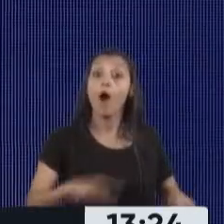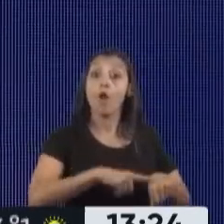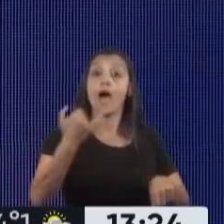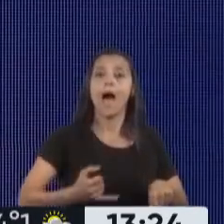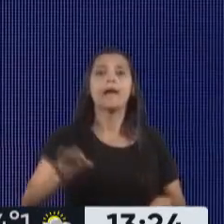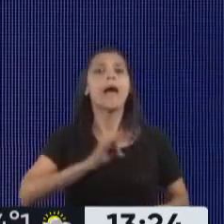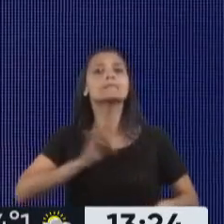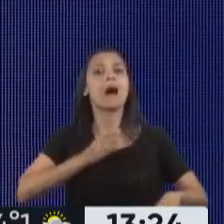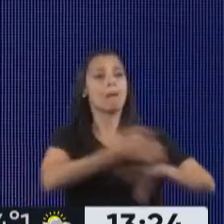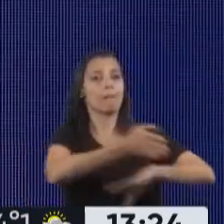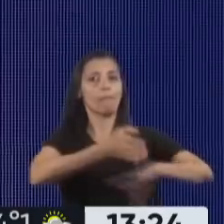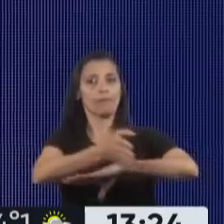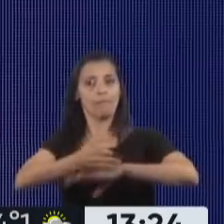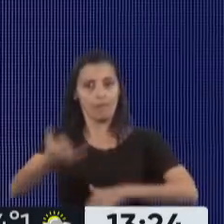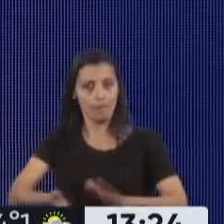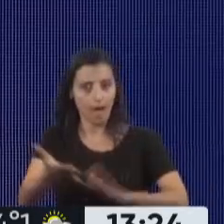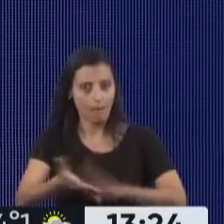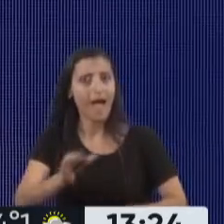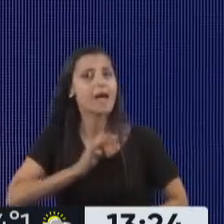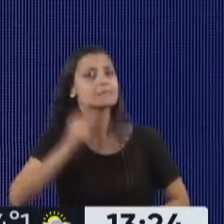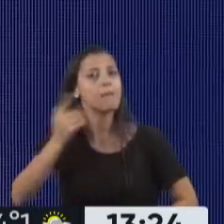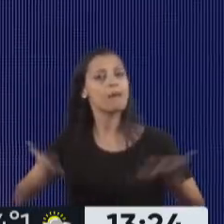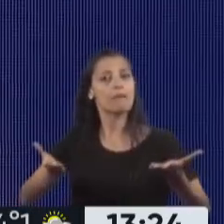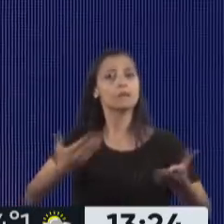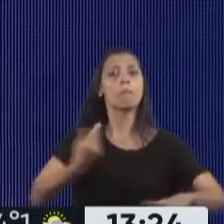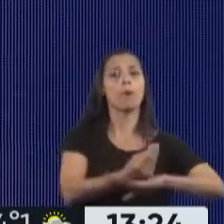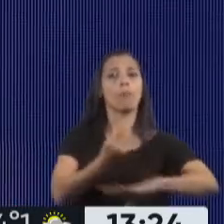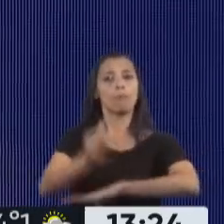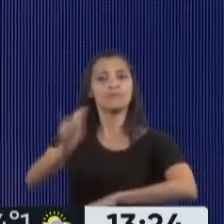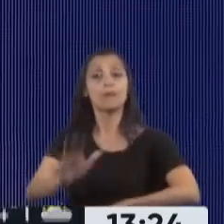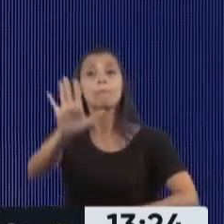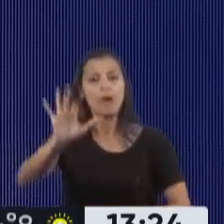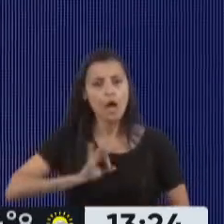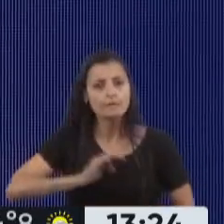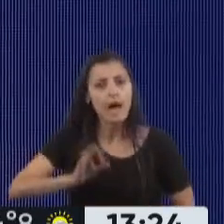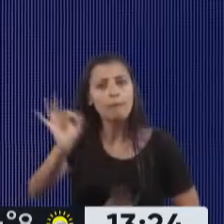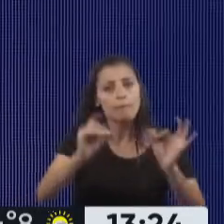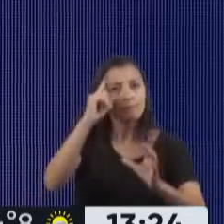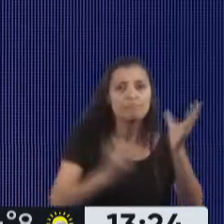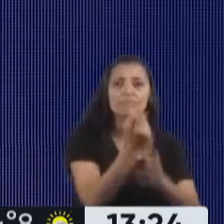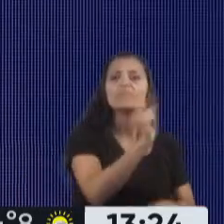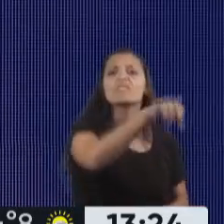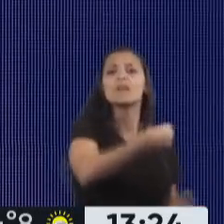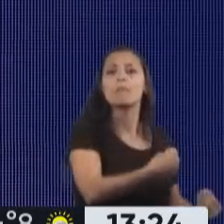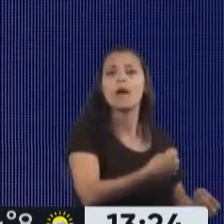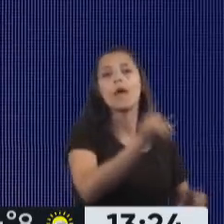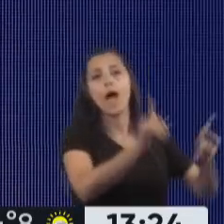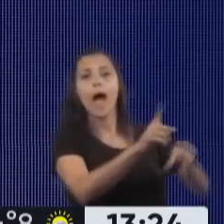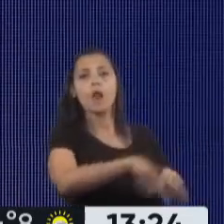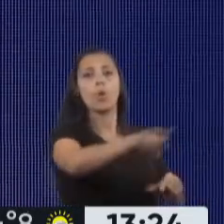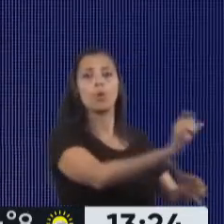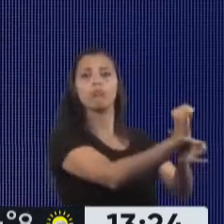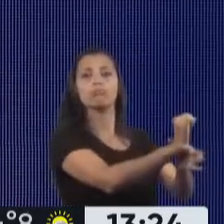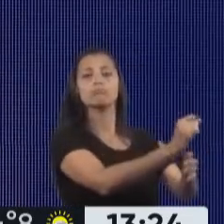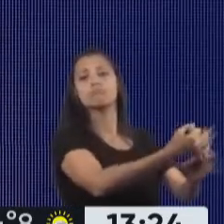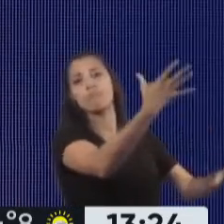ingresos para todos lados, pero ese examen lo van a diseñar algunos notables y